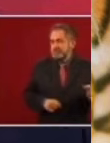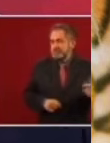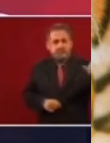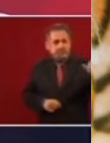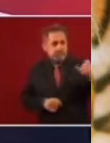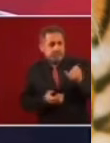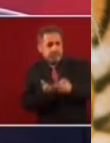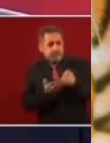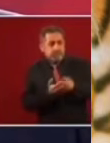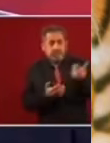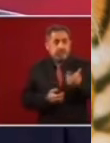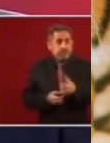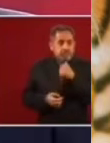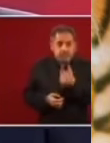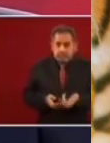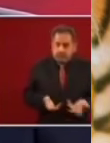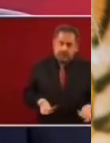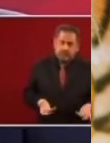pagaba nada.